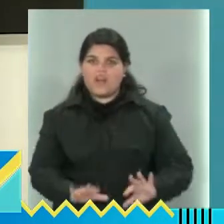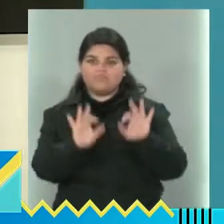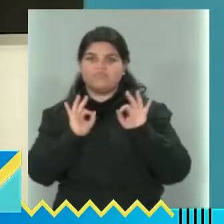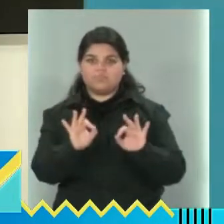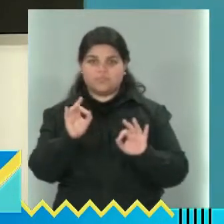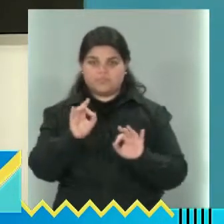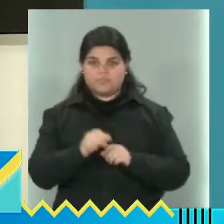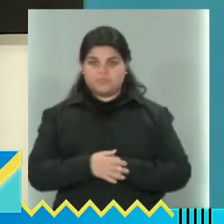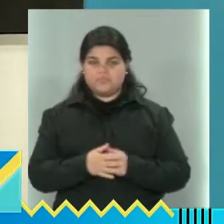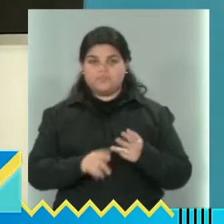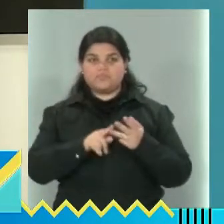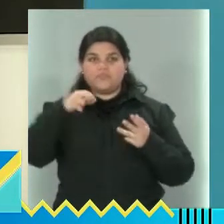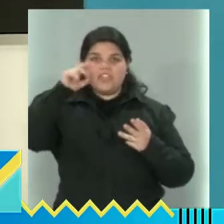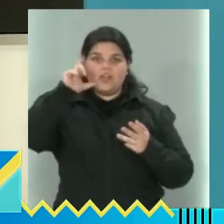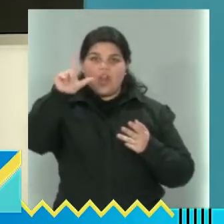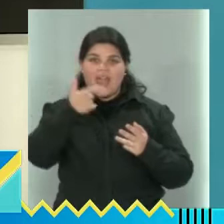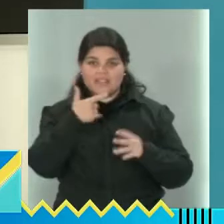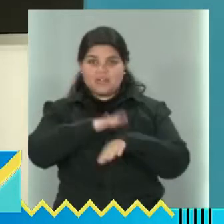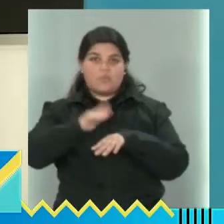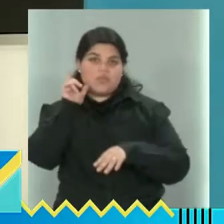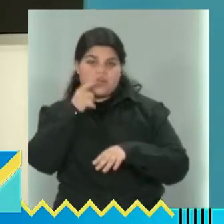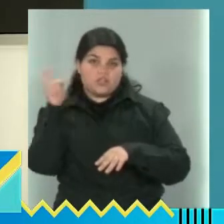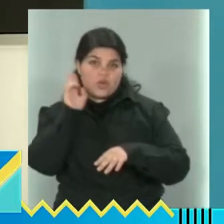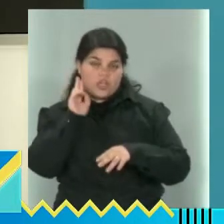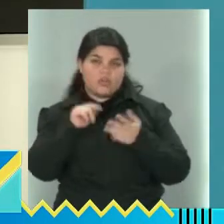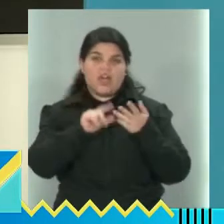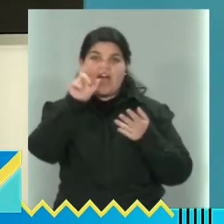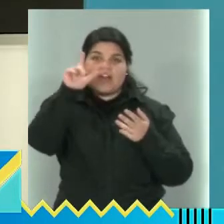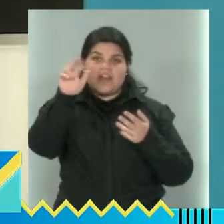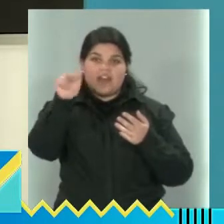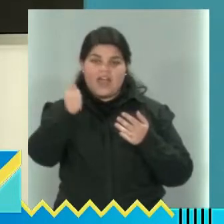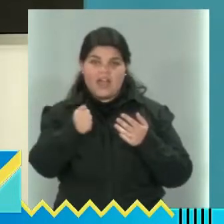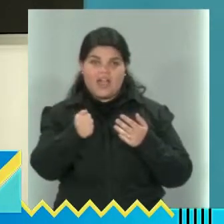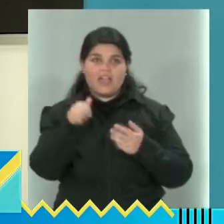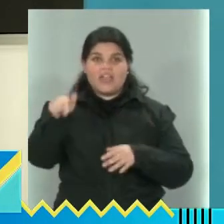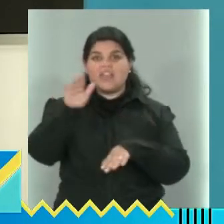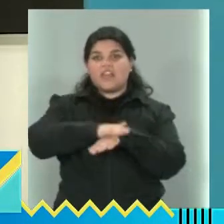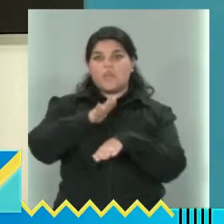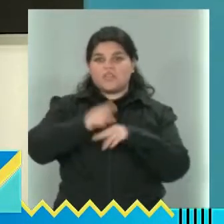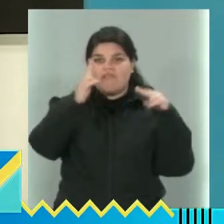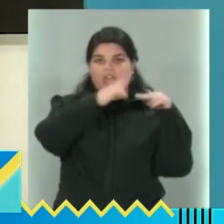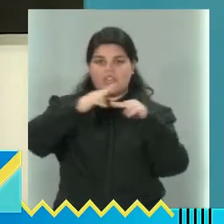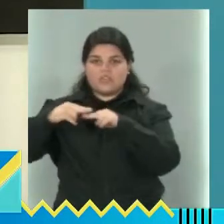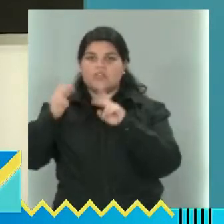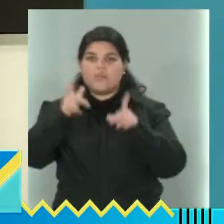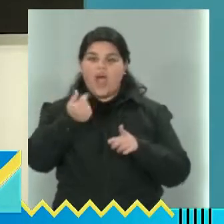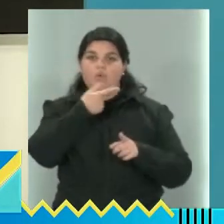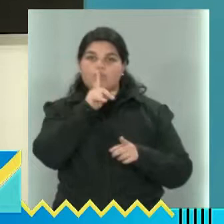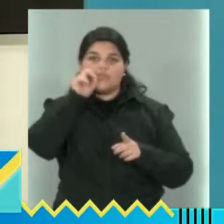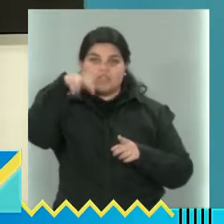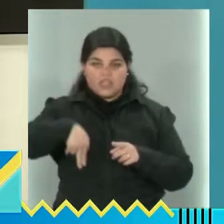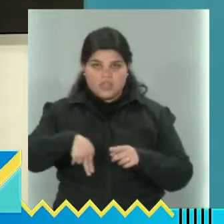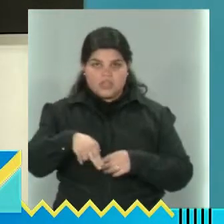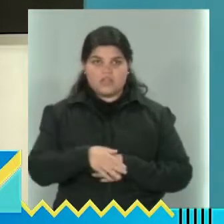ven en pantalla. Nicolás Tolaba, nuestro sonidista, Carla Charly Castro, que nos hace las ediciones, también a Agustín Villalba, por